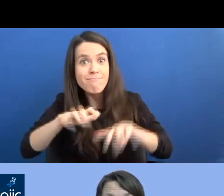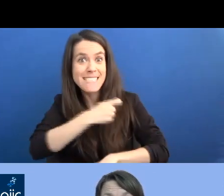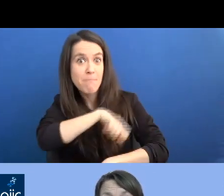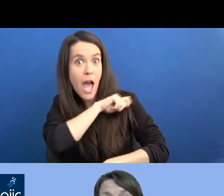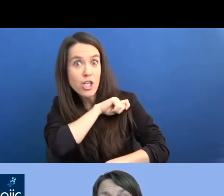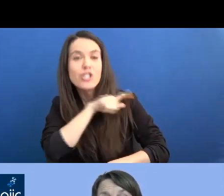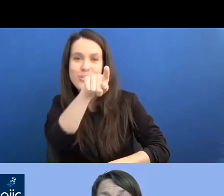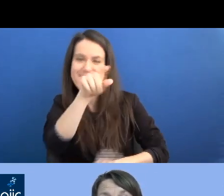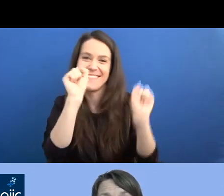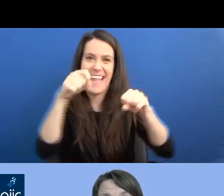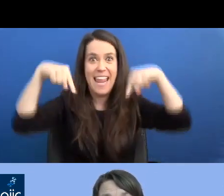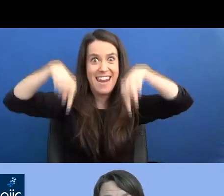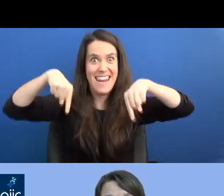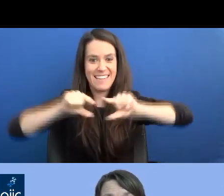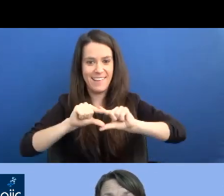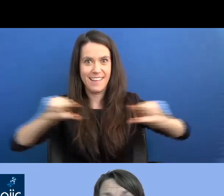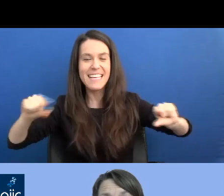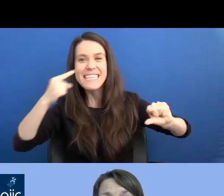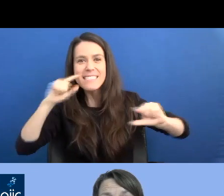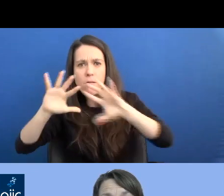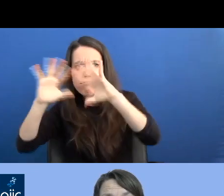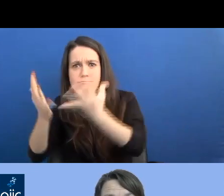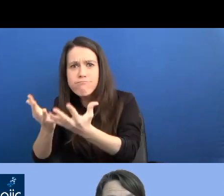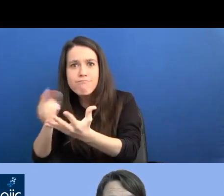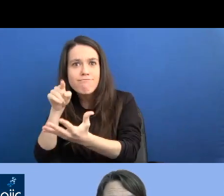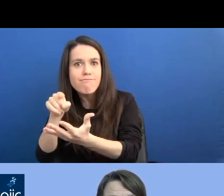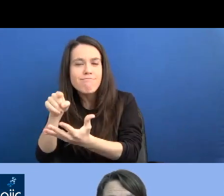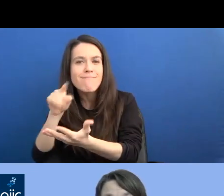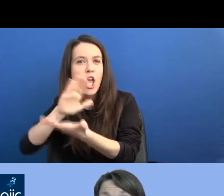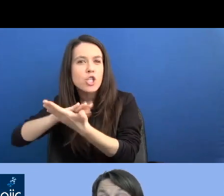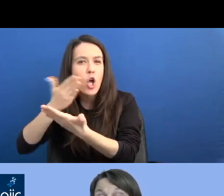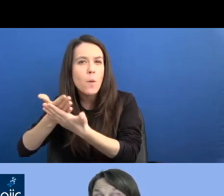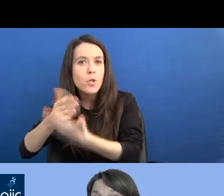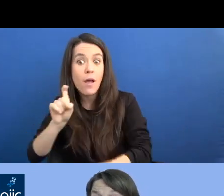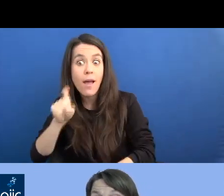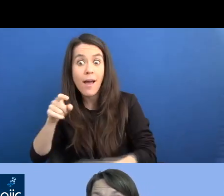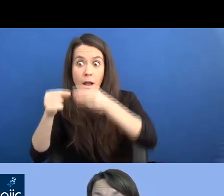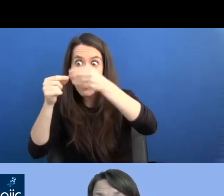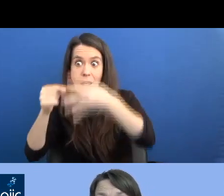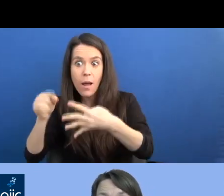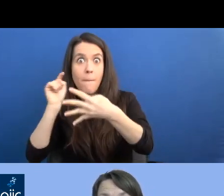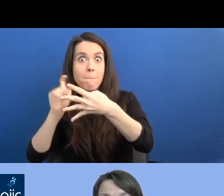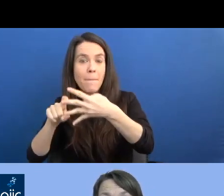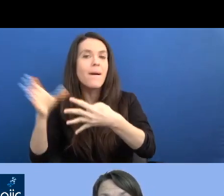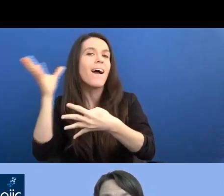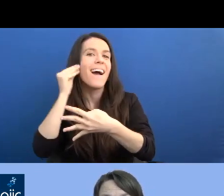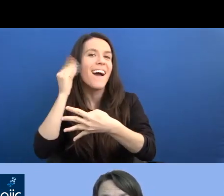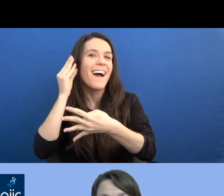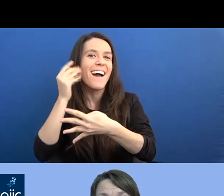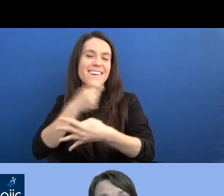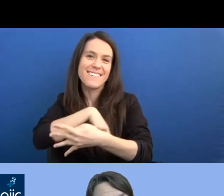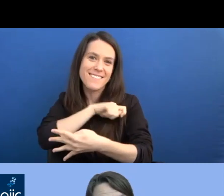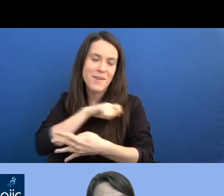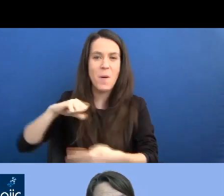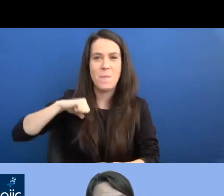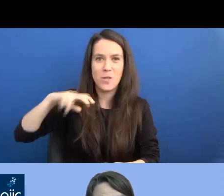y portugués en la parte inferior? En el cintillo hay un icono que dice interpretación. Si